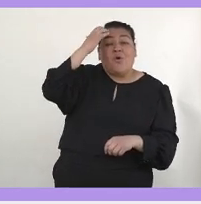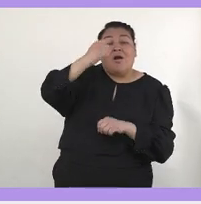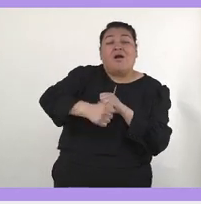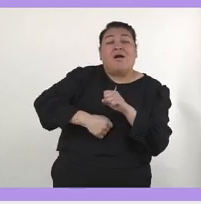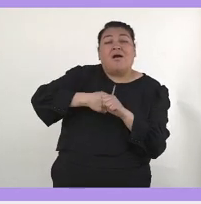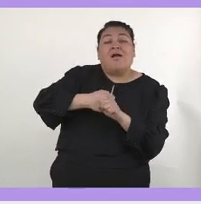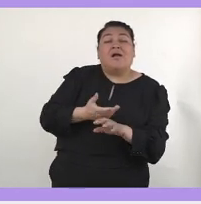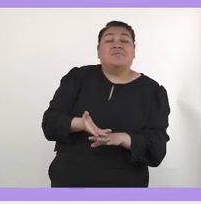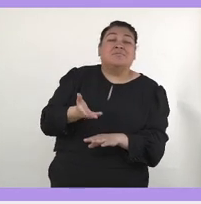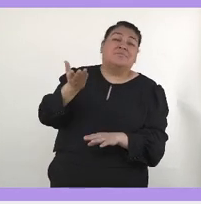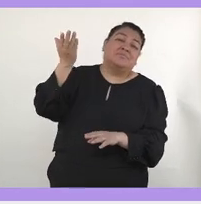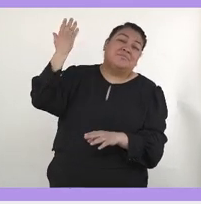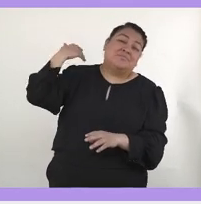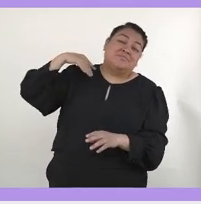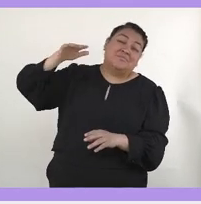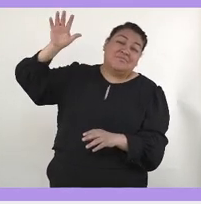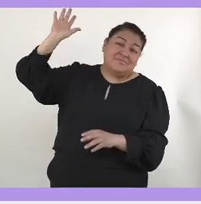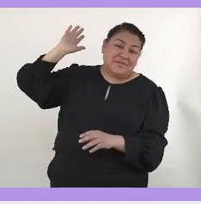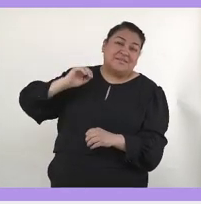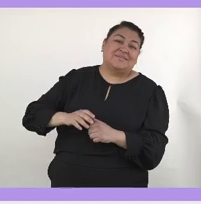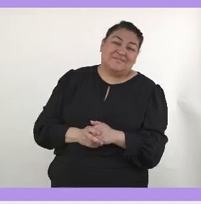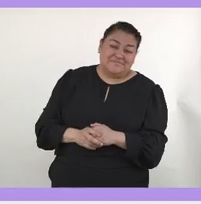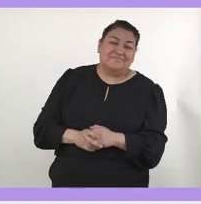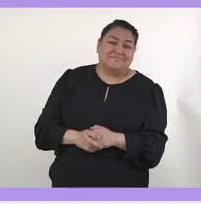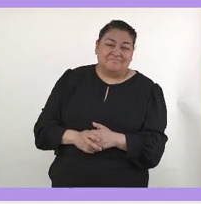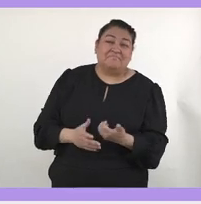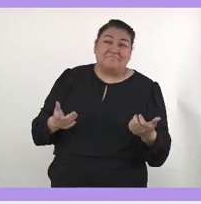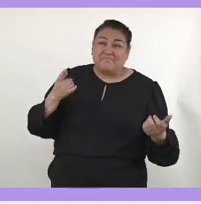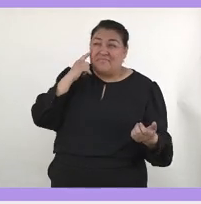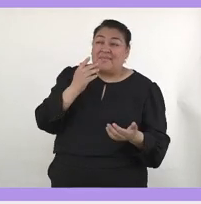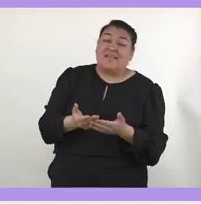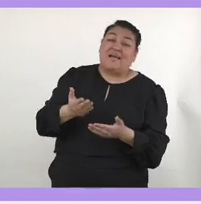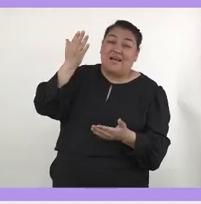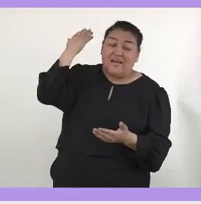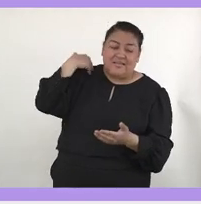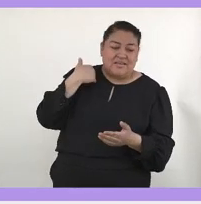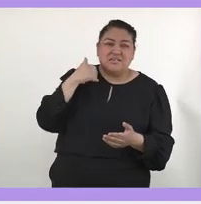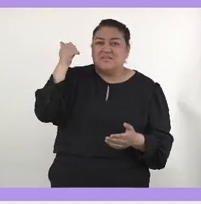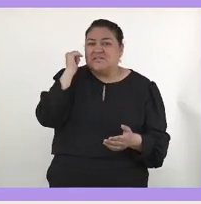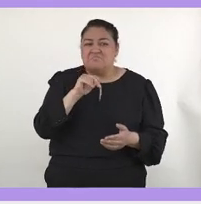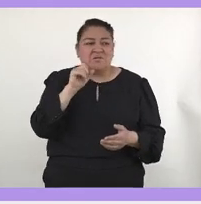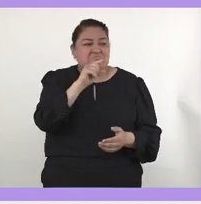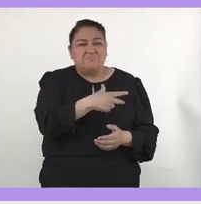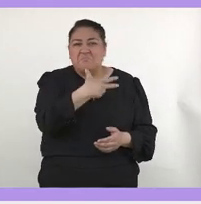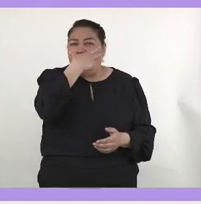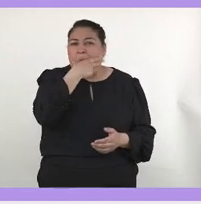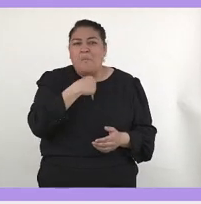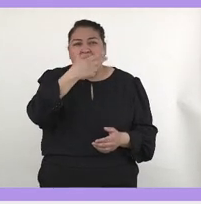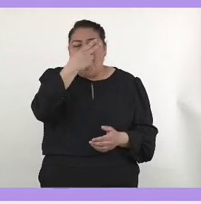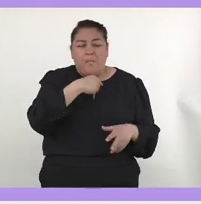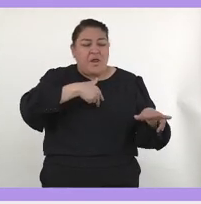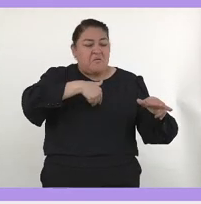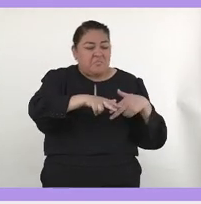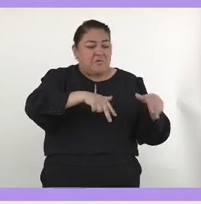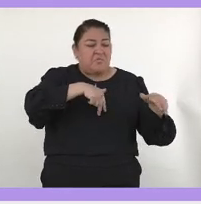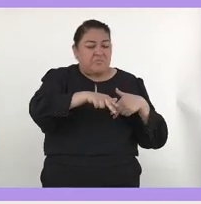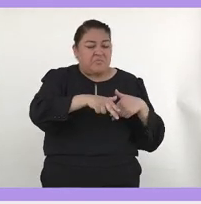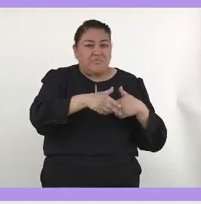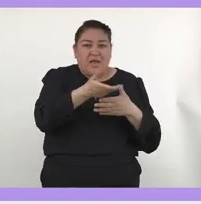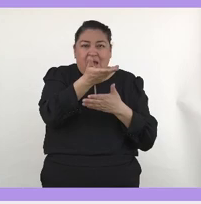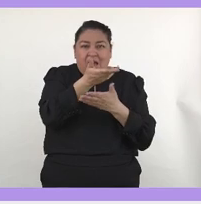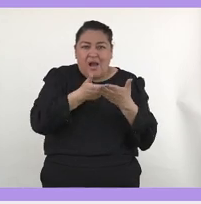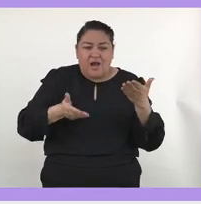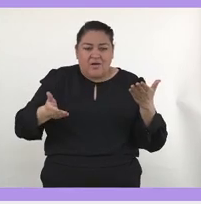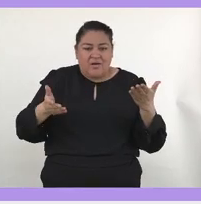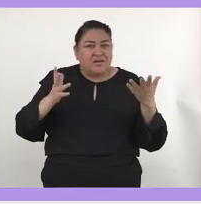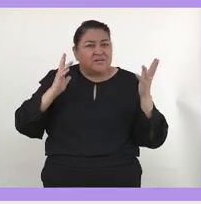circunstancias y sobre todo en tiempos muy distintos donde un deporte que era practicado de hombres Pues realmente hoy en día las mujeres